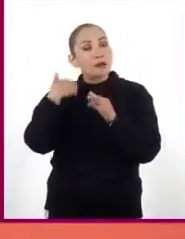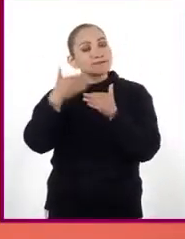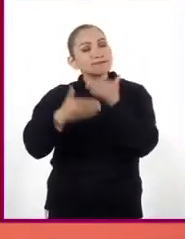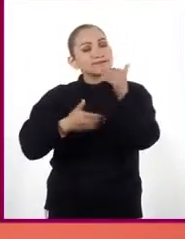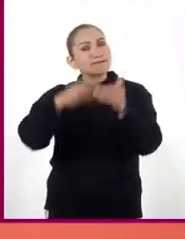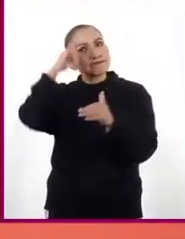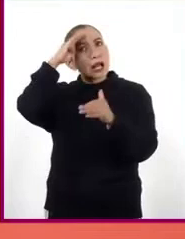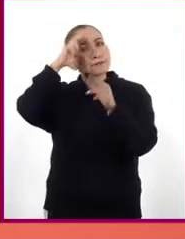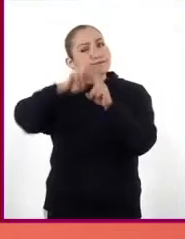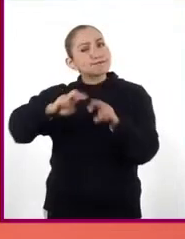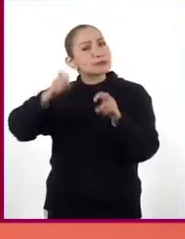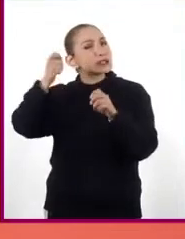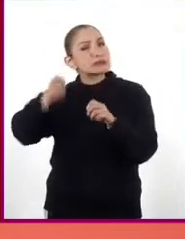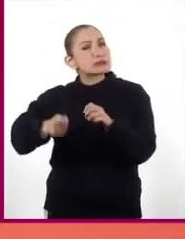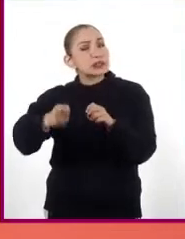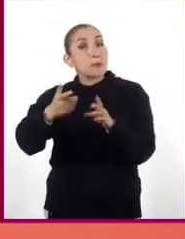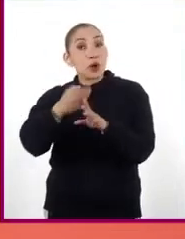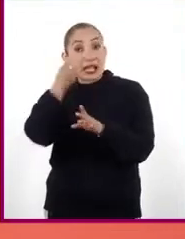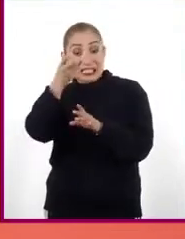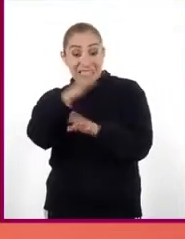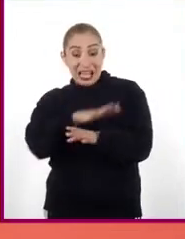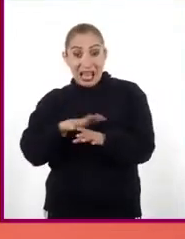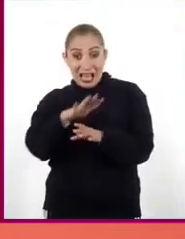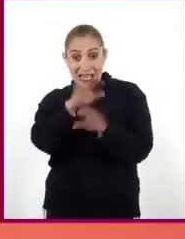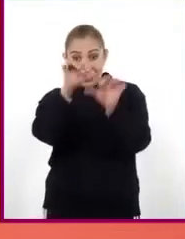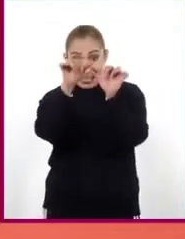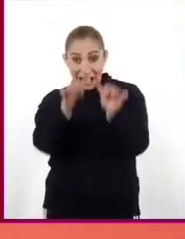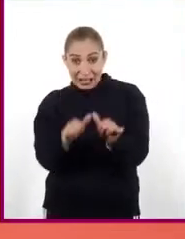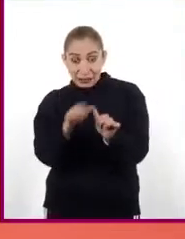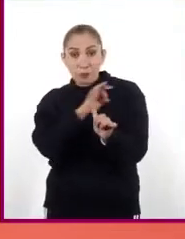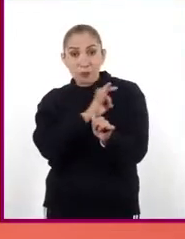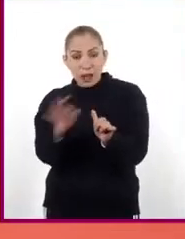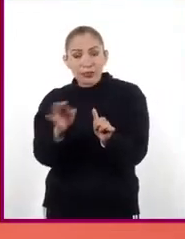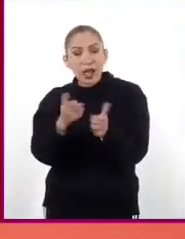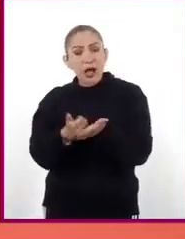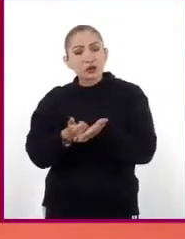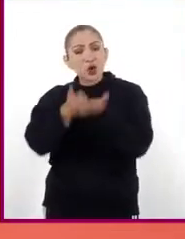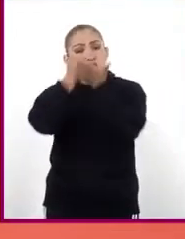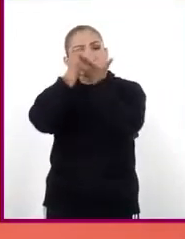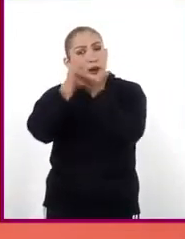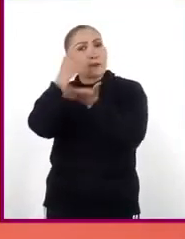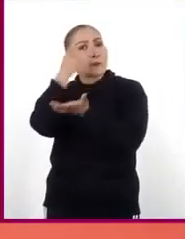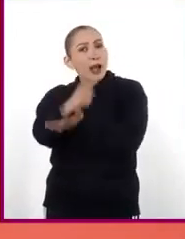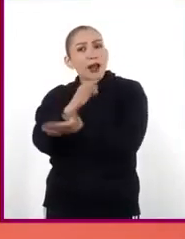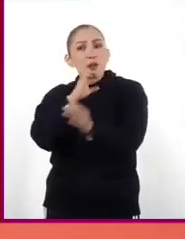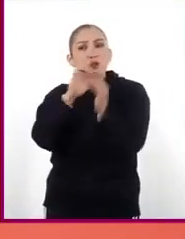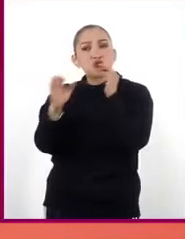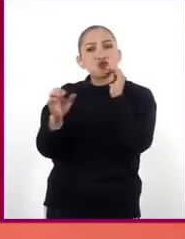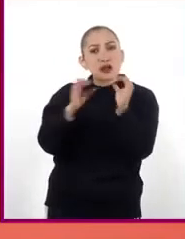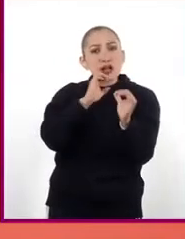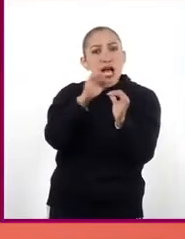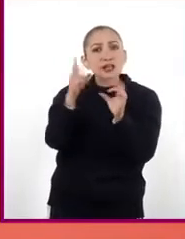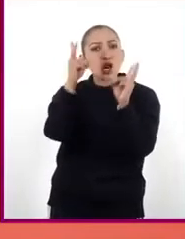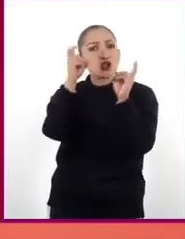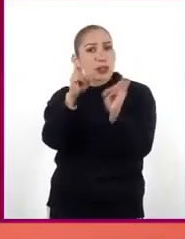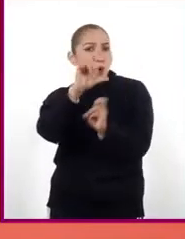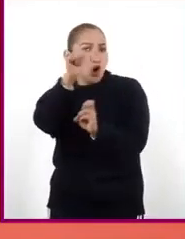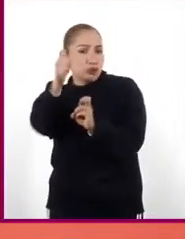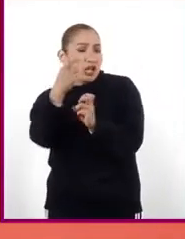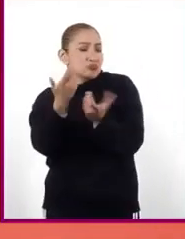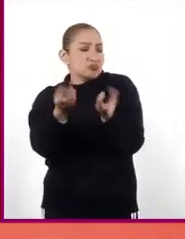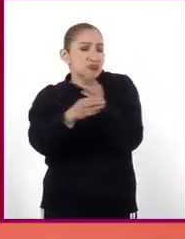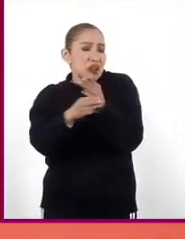del pensamiento crítico, porque esta disciplina artística puede convertirse en un vehículo de comunicación de los temas de